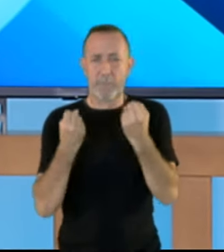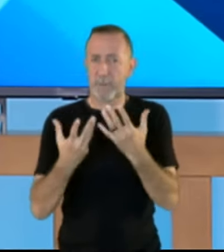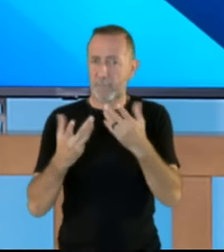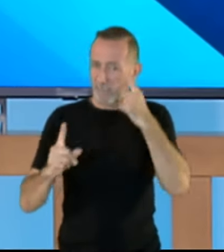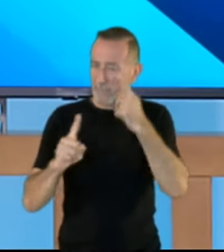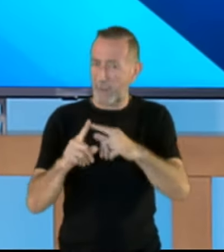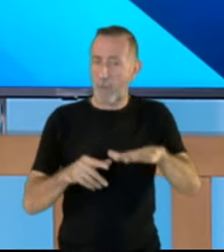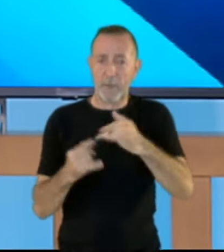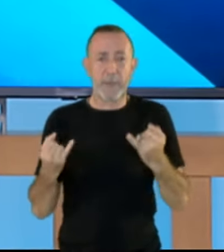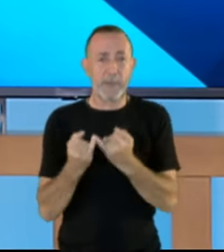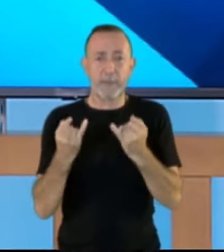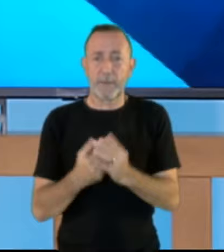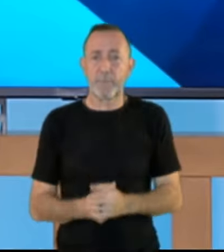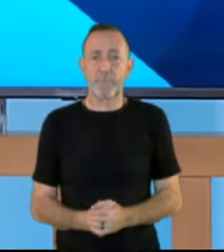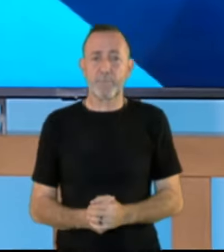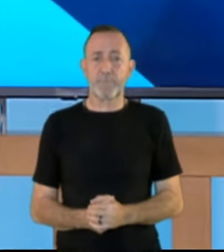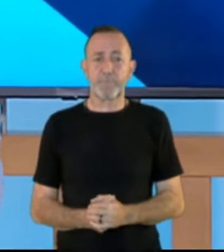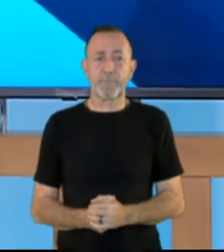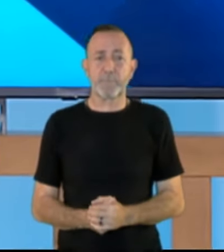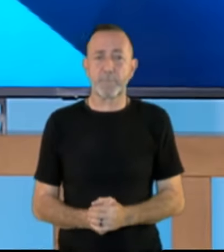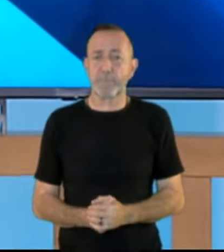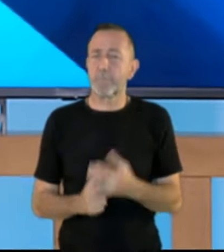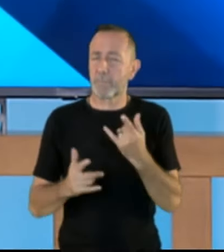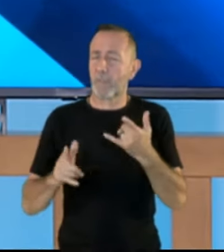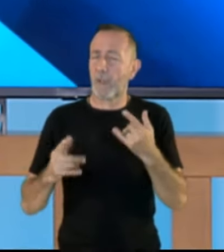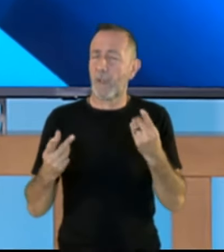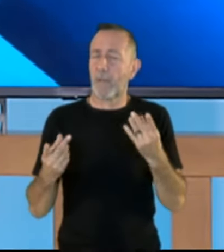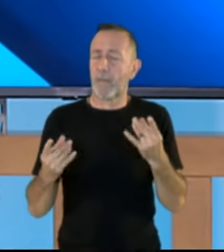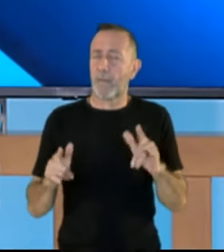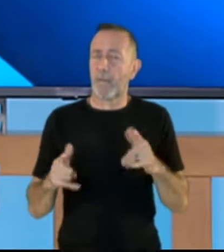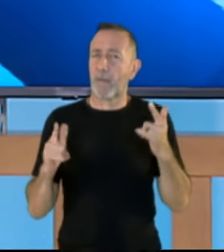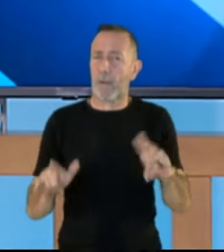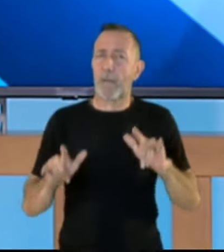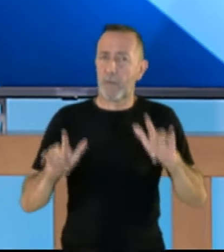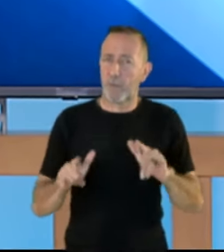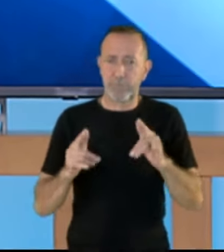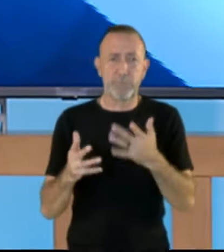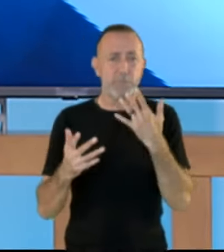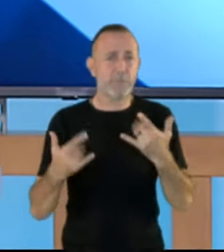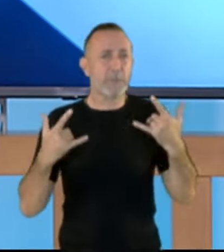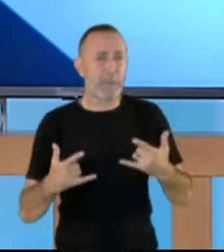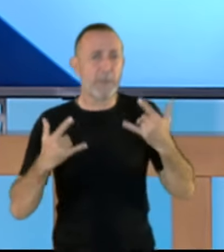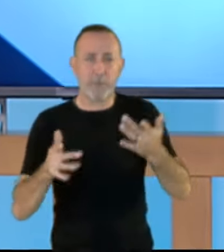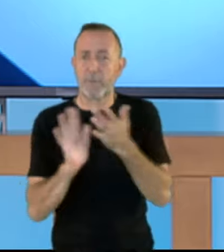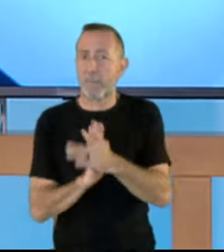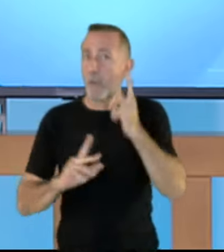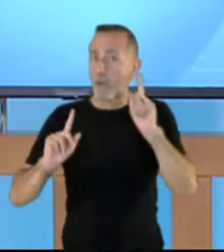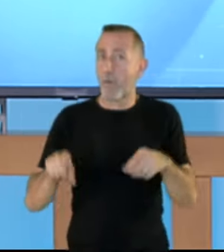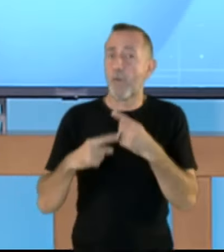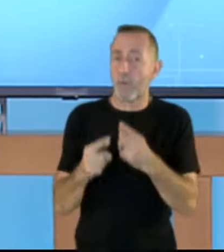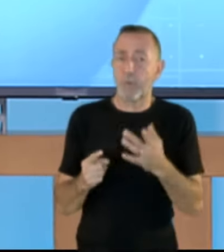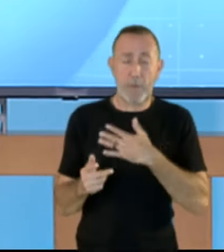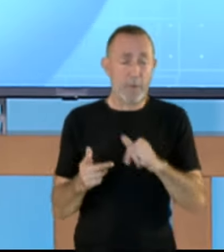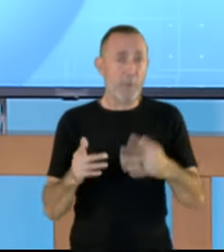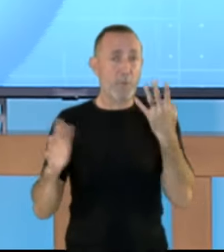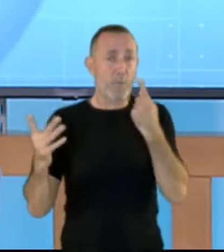I love reggaeton que será este viernes y también Love the nighting música de los 90 el sábado se espera para este